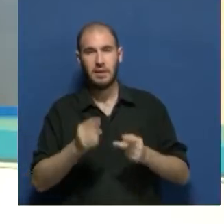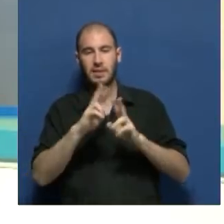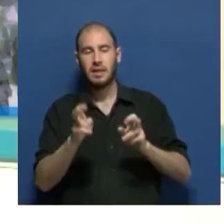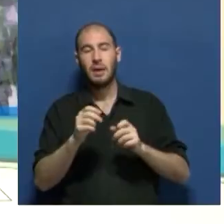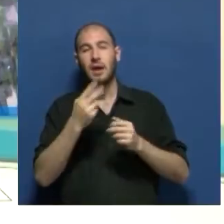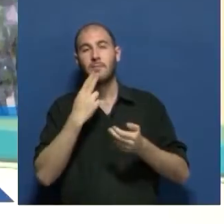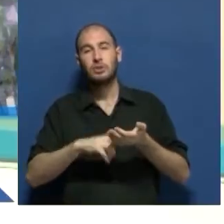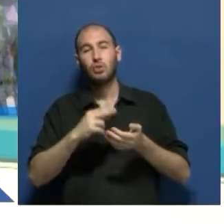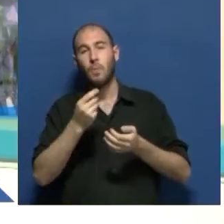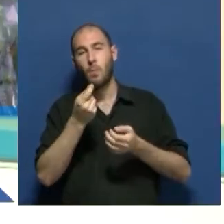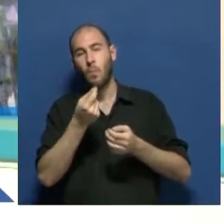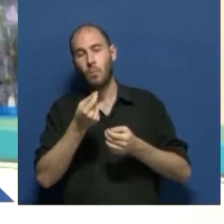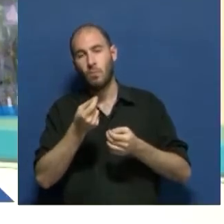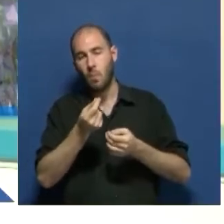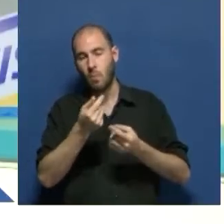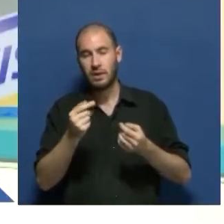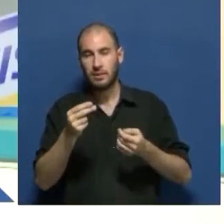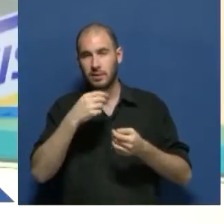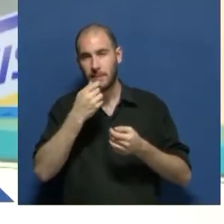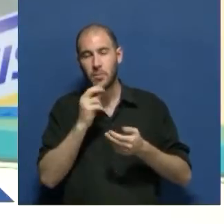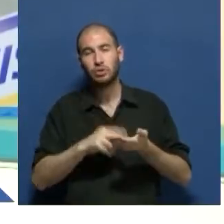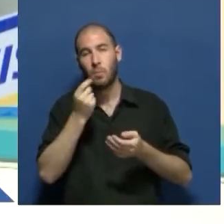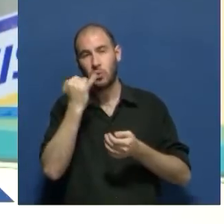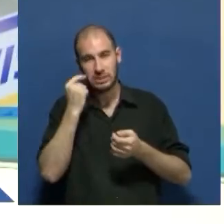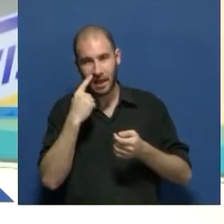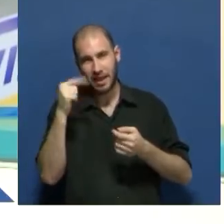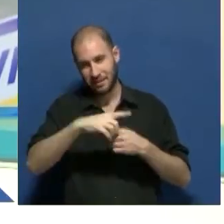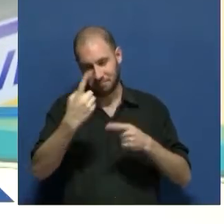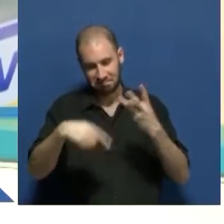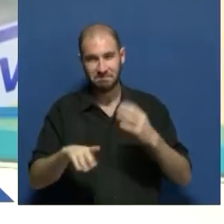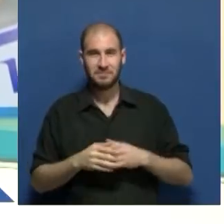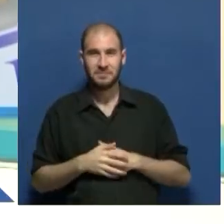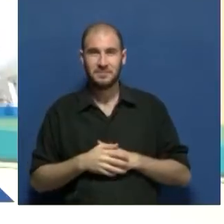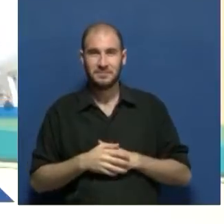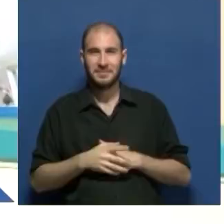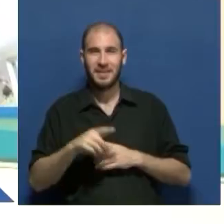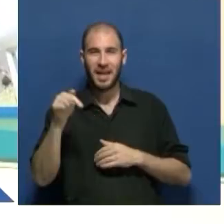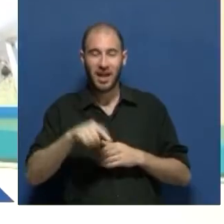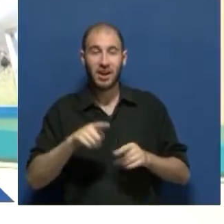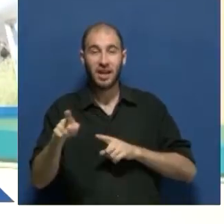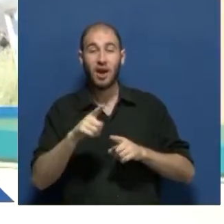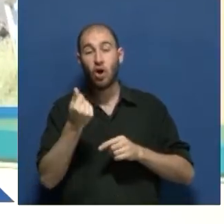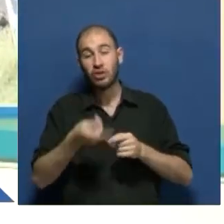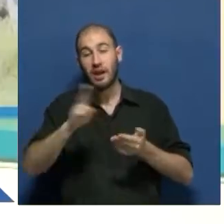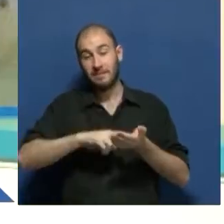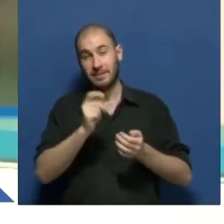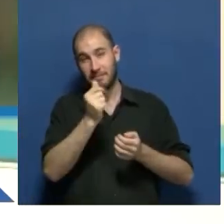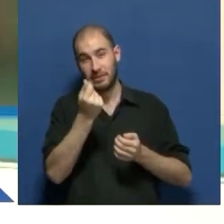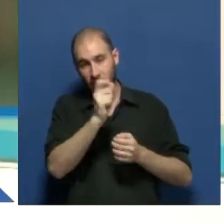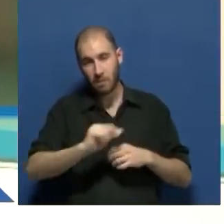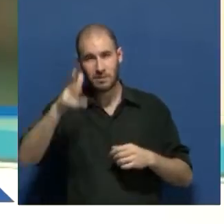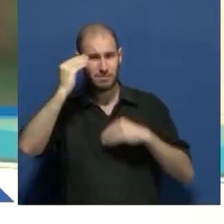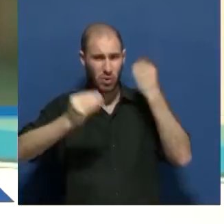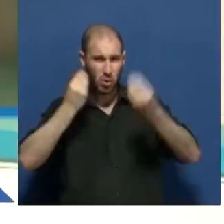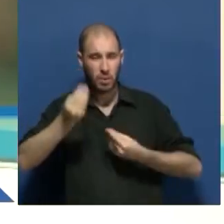tasas municipales, etc. Por lo tanto, digamos, estamos nuevamente en una carrera inflacionaria que es